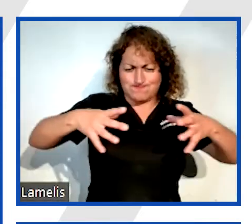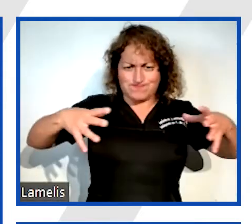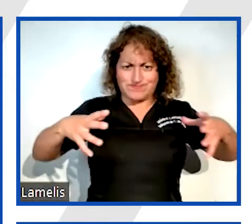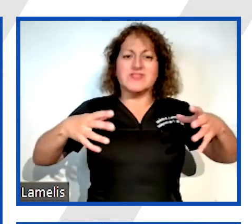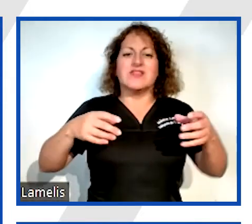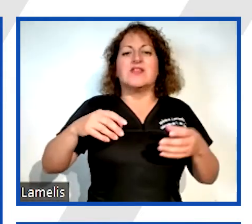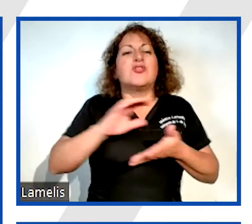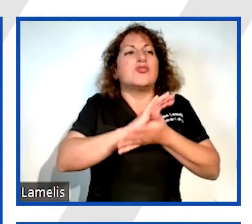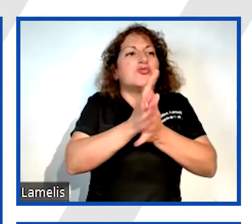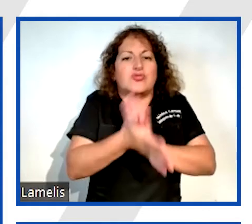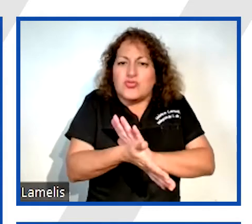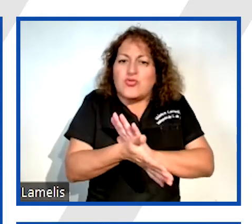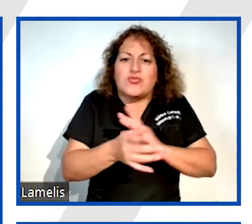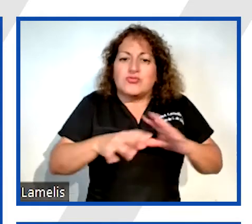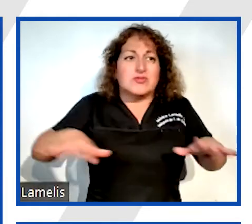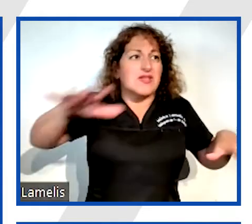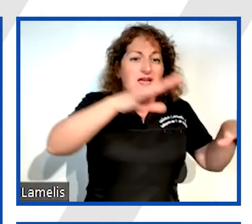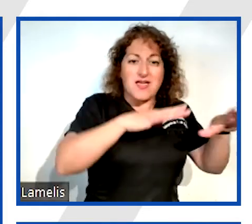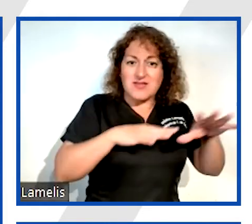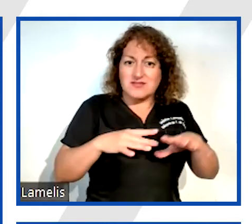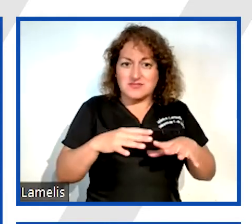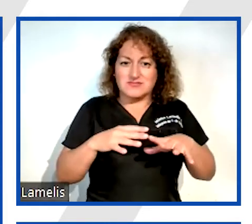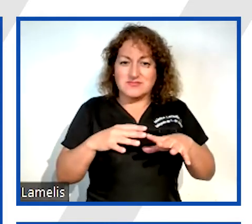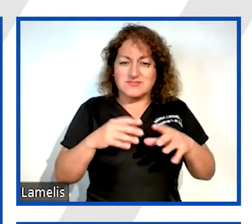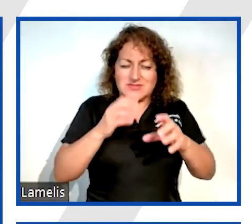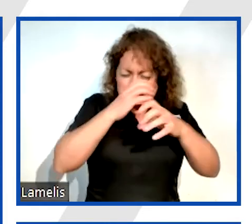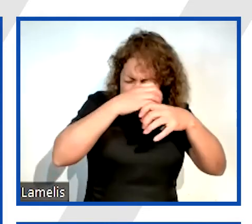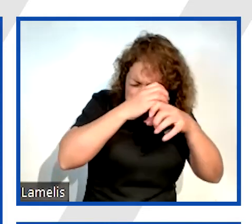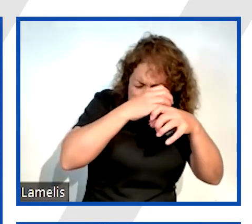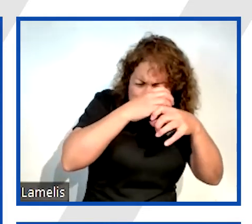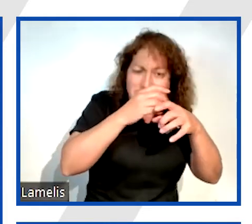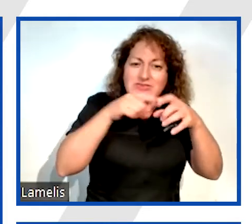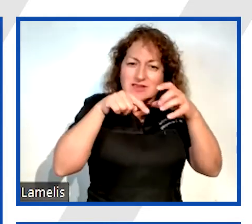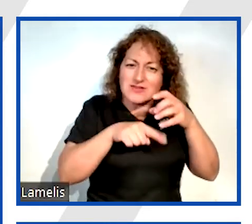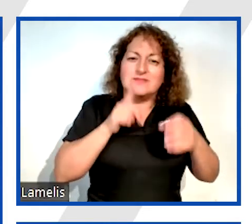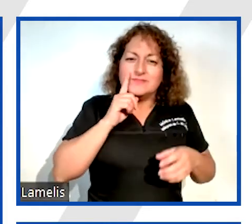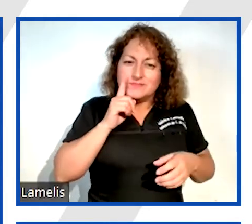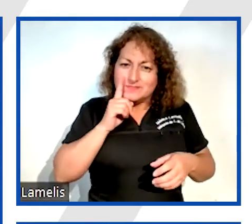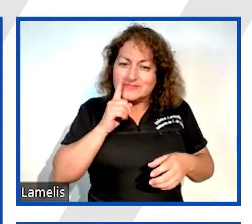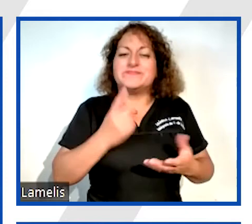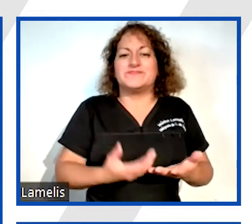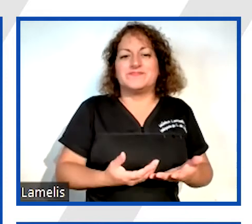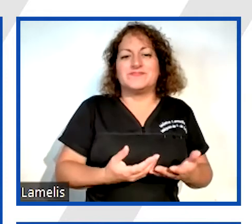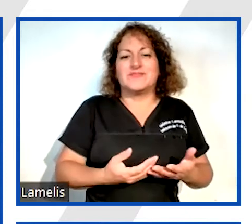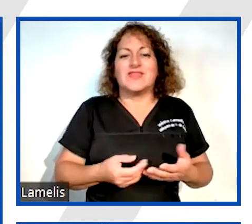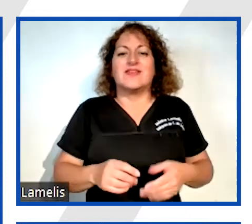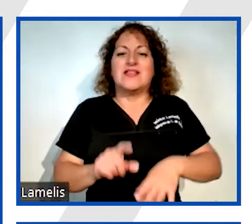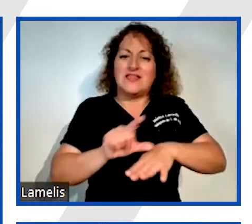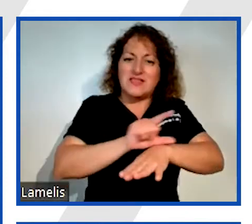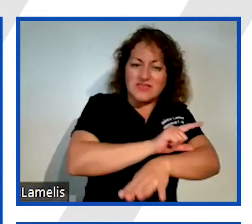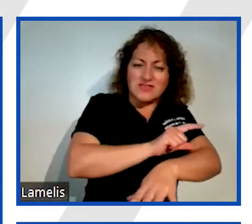y las grasas las proteínas y todas todas esas moléculas gracias a las cuales